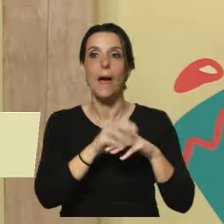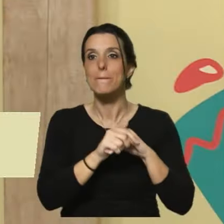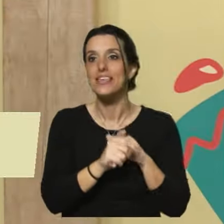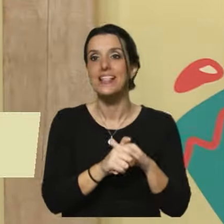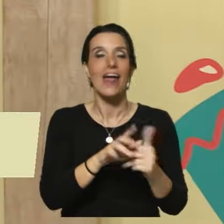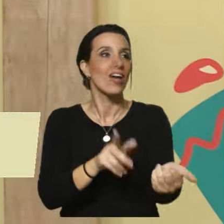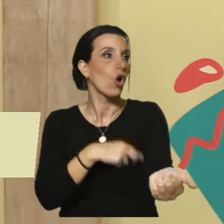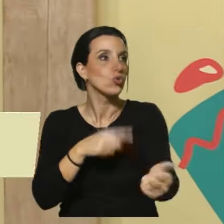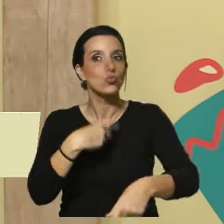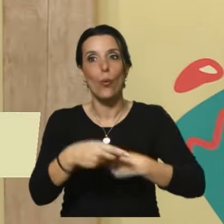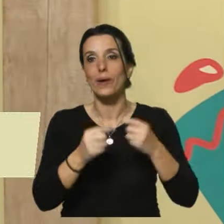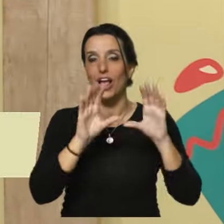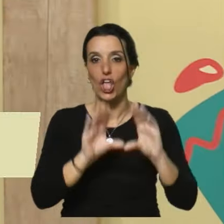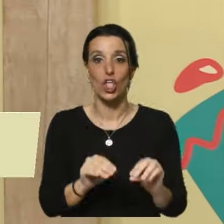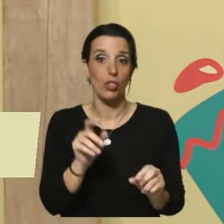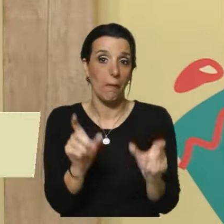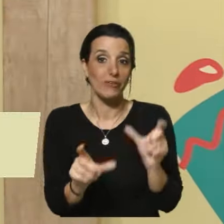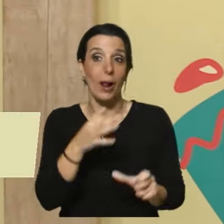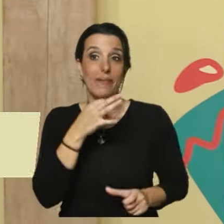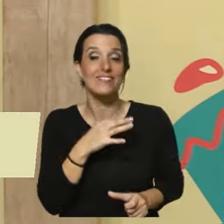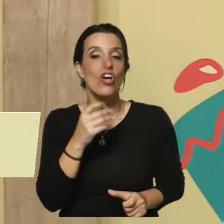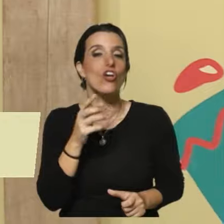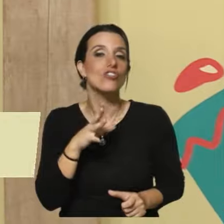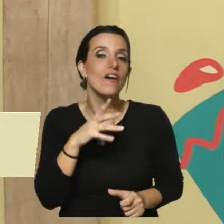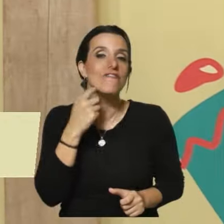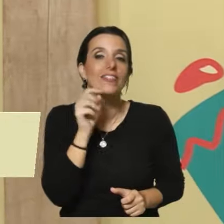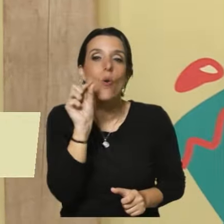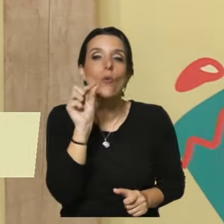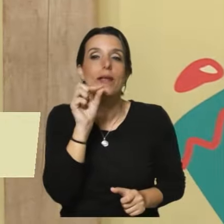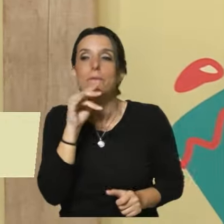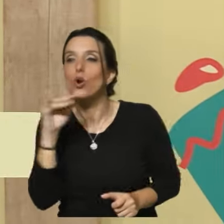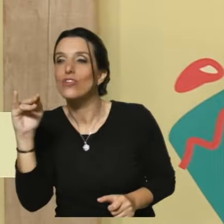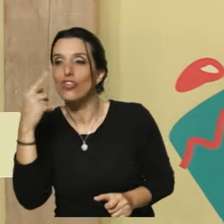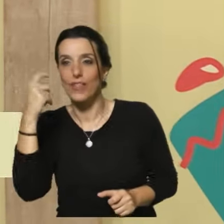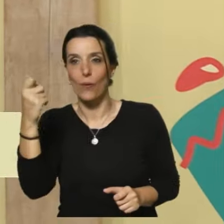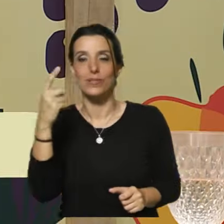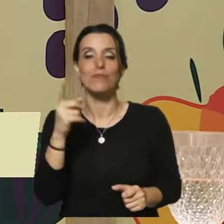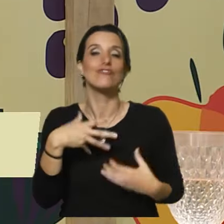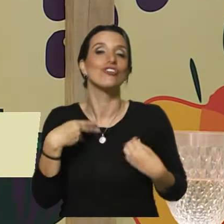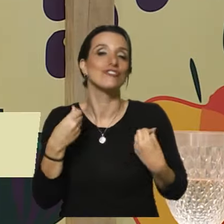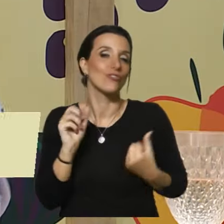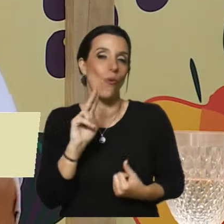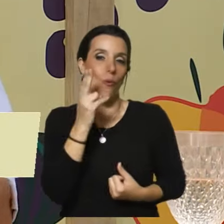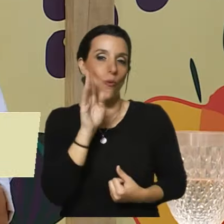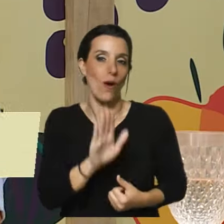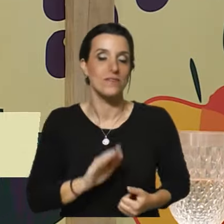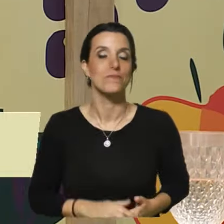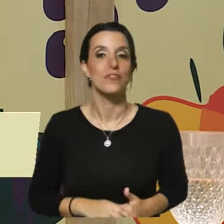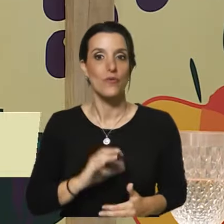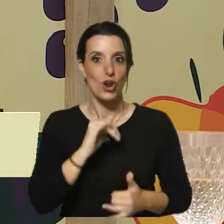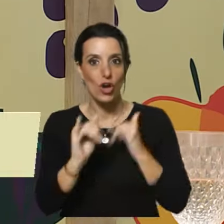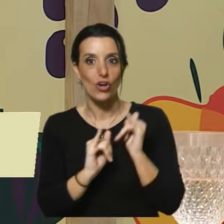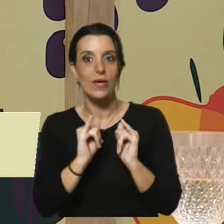en costumbres Así que hay gente que me dice que todavía me queda un acento pero yo la verdad que me siento muy de acá seguro hablame de